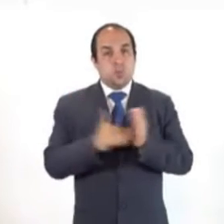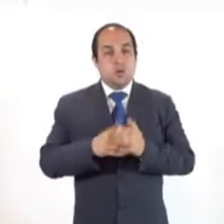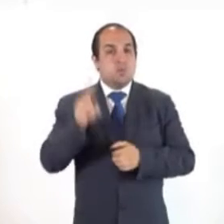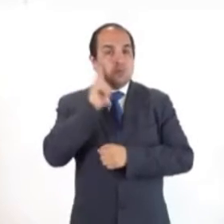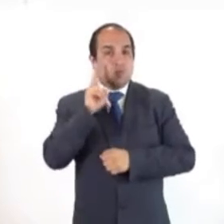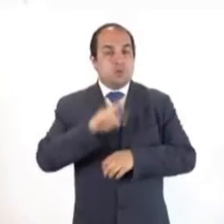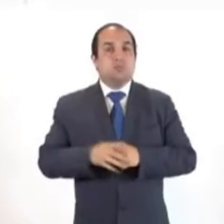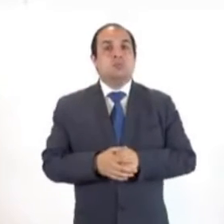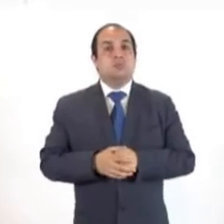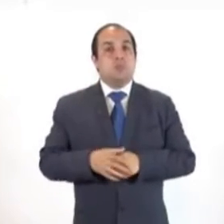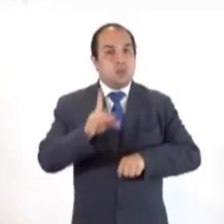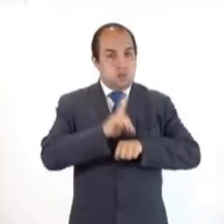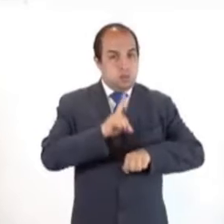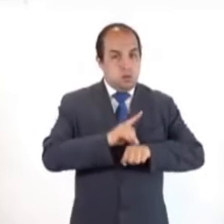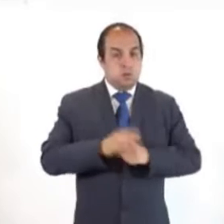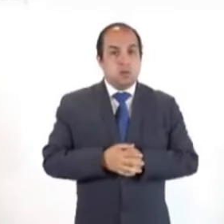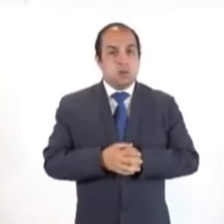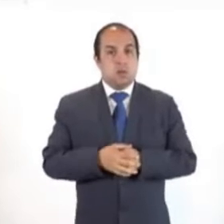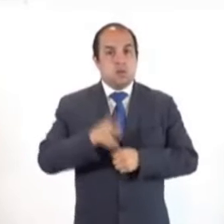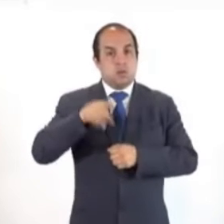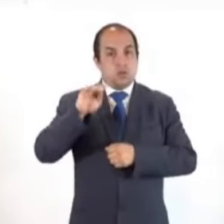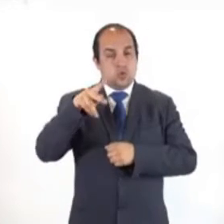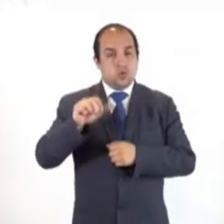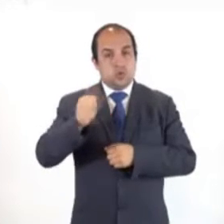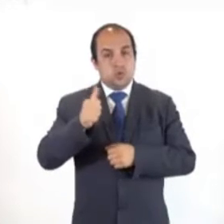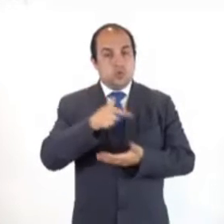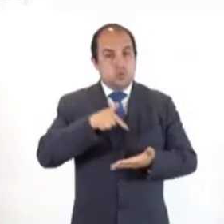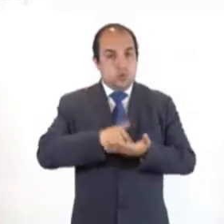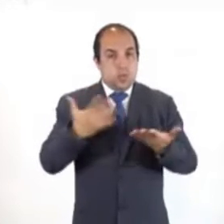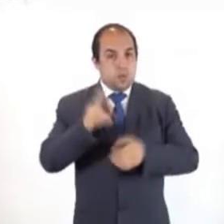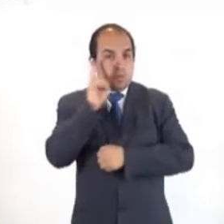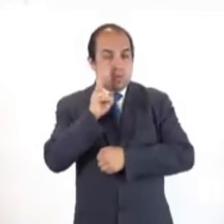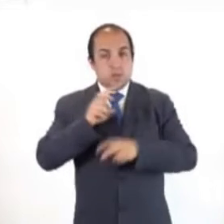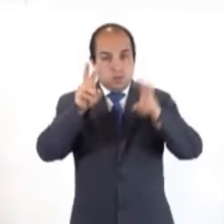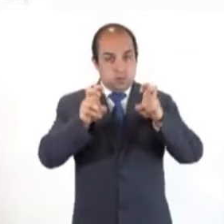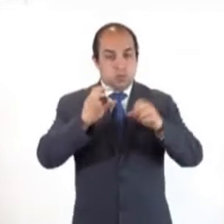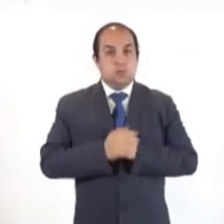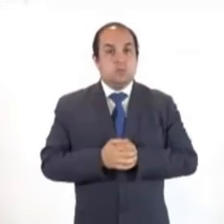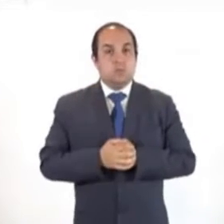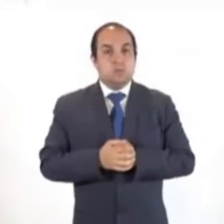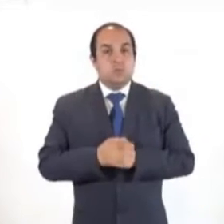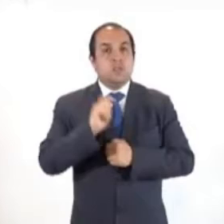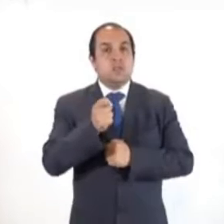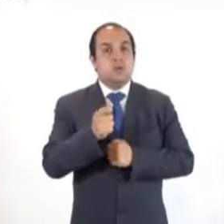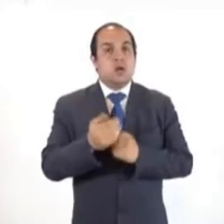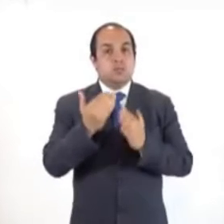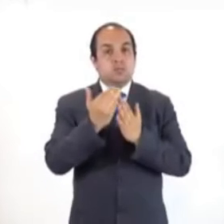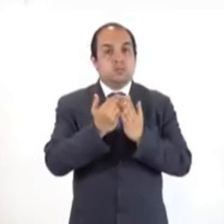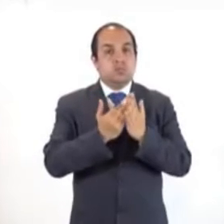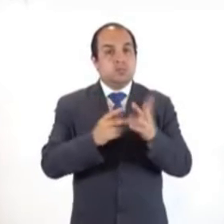de manera diaria, y de hablar con los kioscos y con las otras instituciones que hacen pruebas, es un tema que tiene que ver con una reducción de